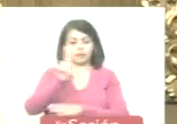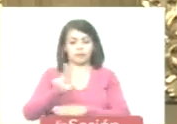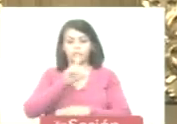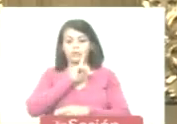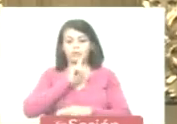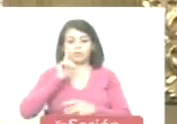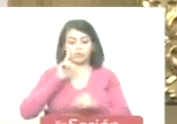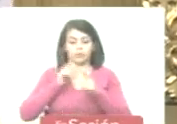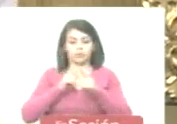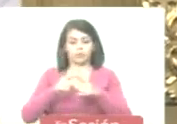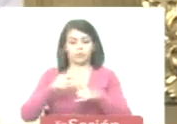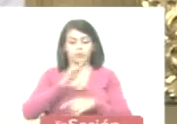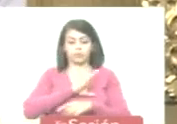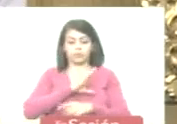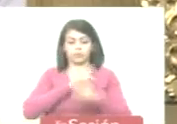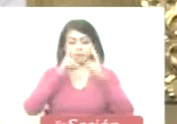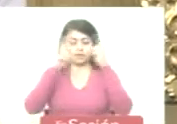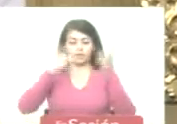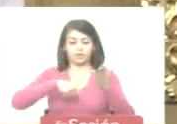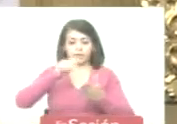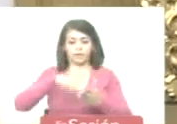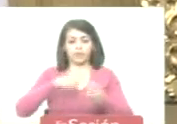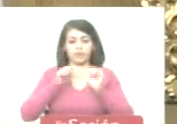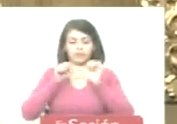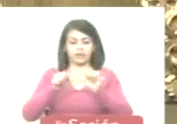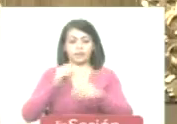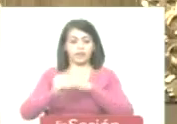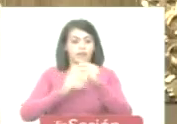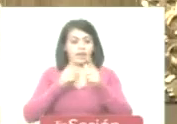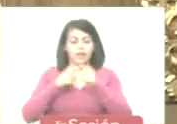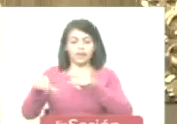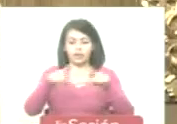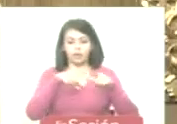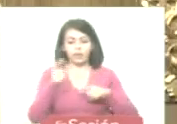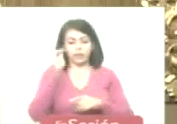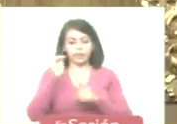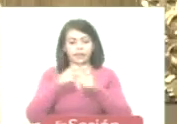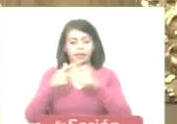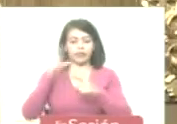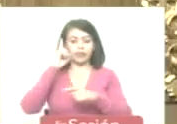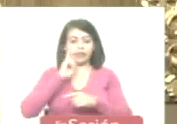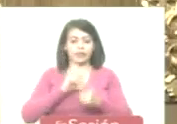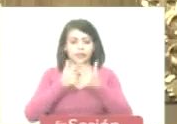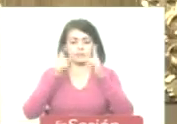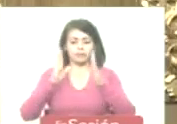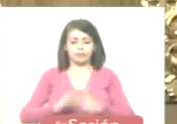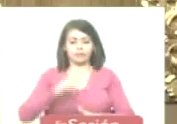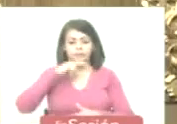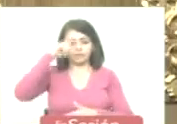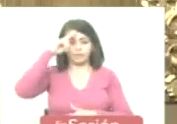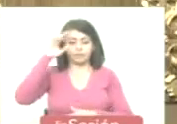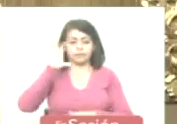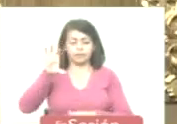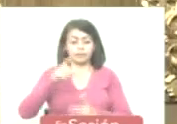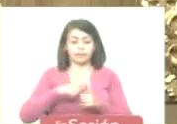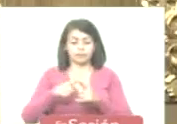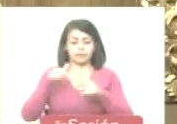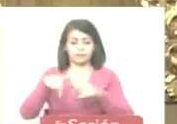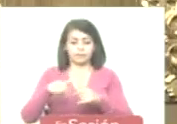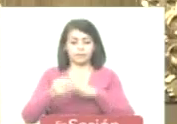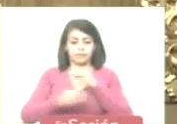nombre, títulos, firma y efigie de Simón Bolívar, nuestro libertador y padre de la patria. Es